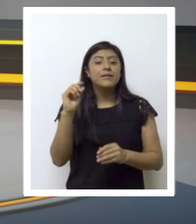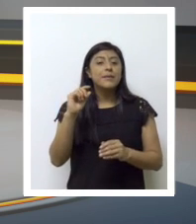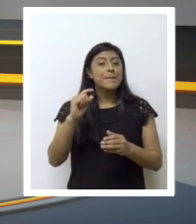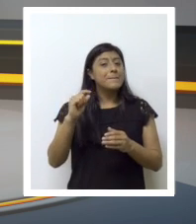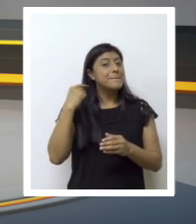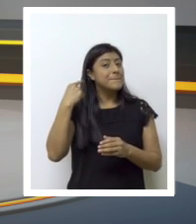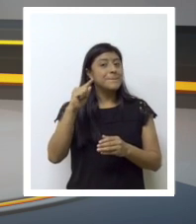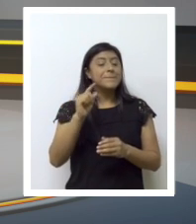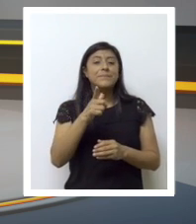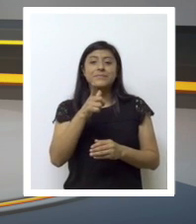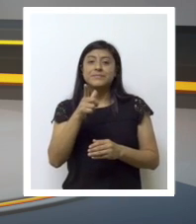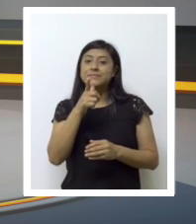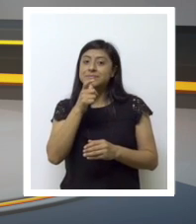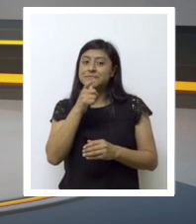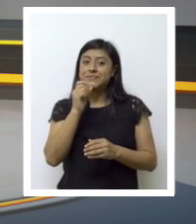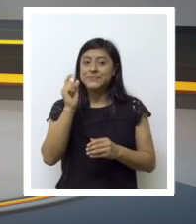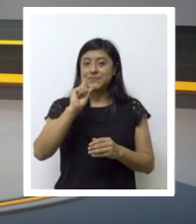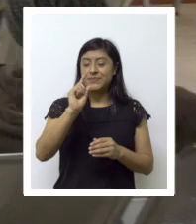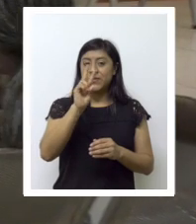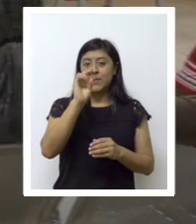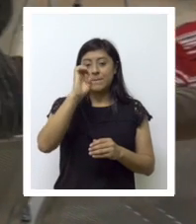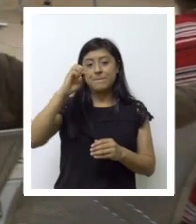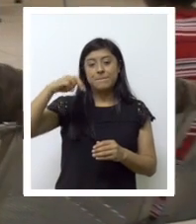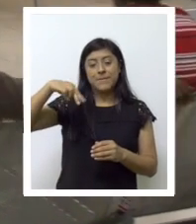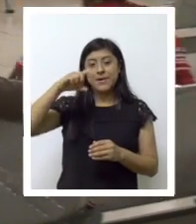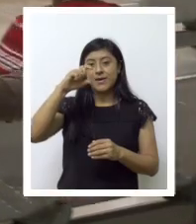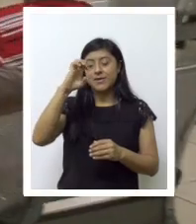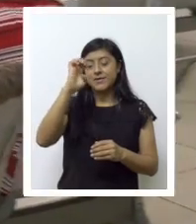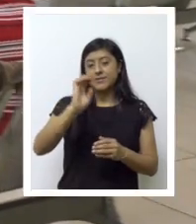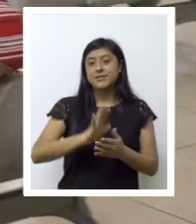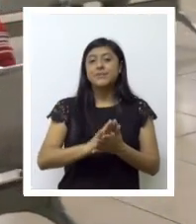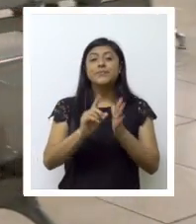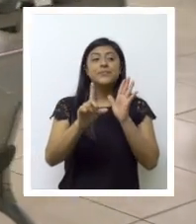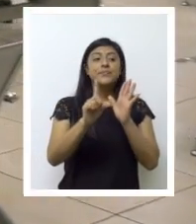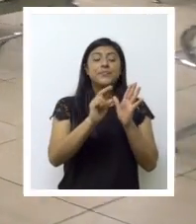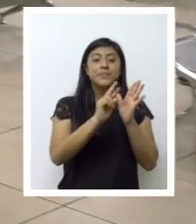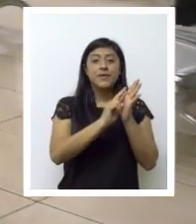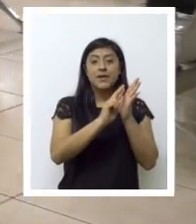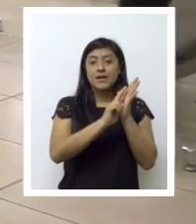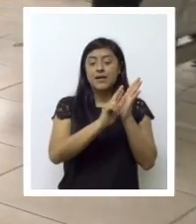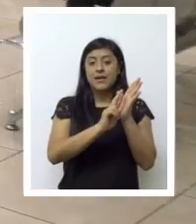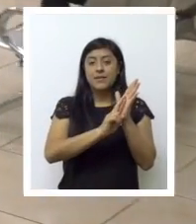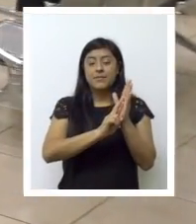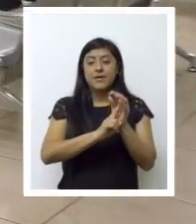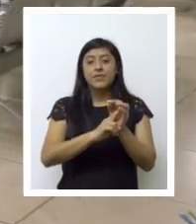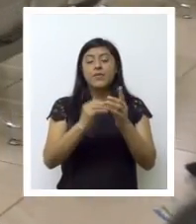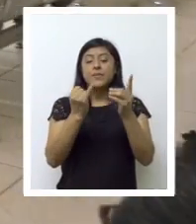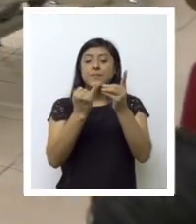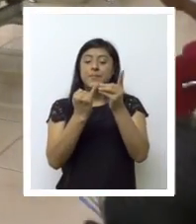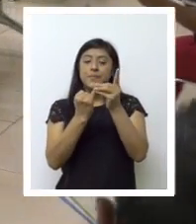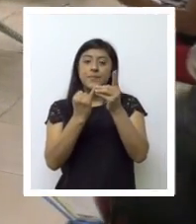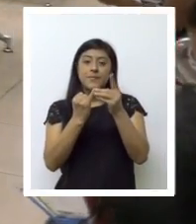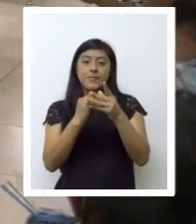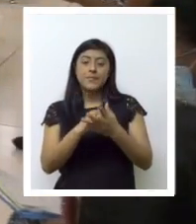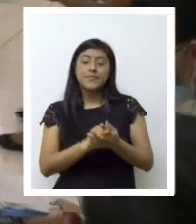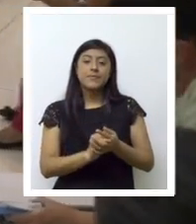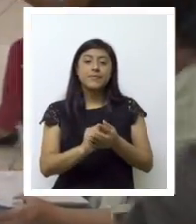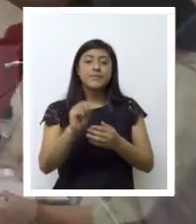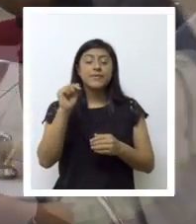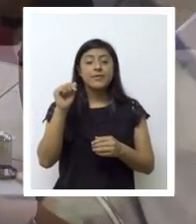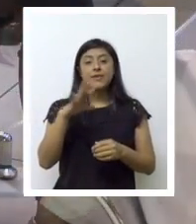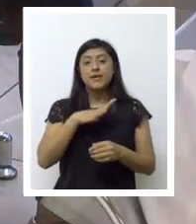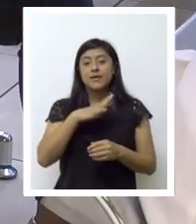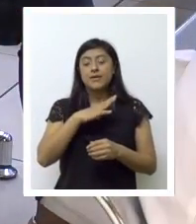los detalles a continuación con Edgar López. Según el reglamento para la emisión del documento personal de identificación